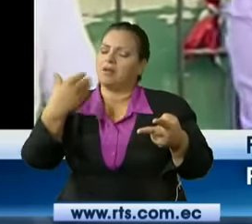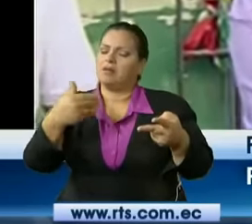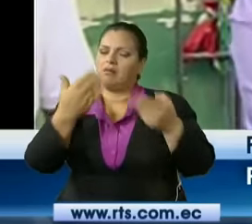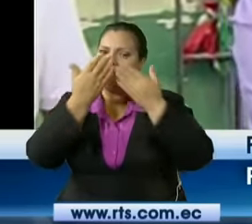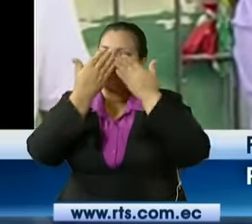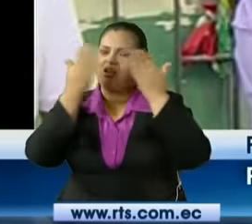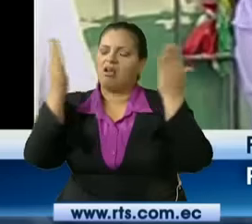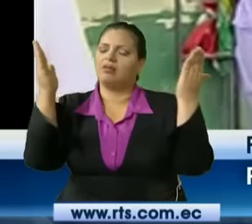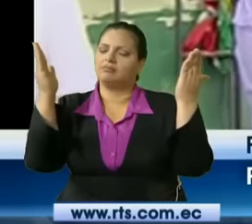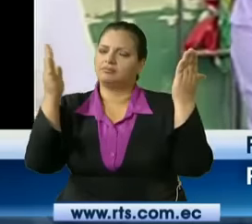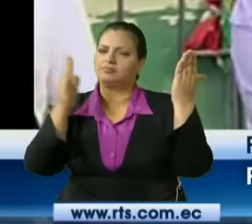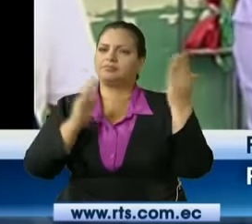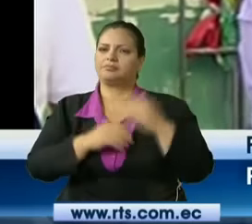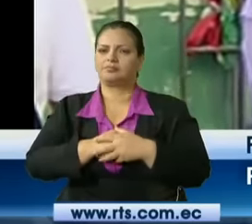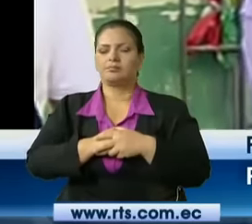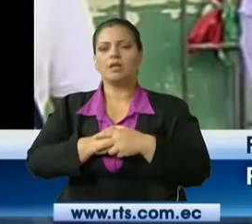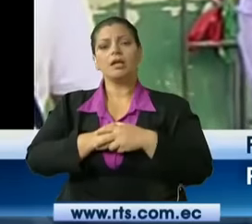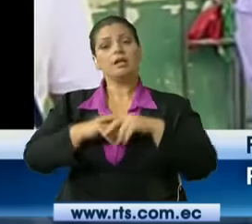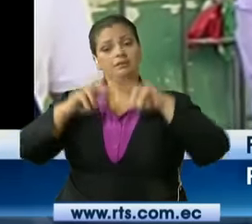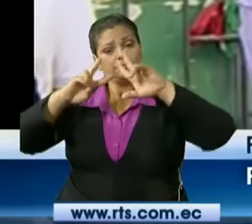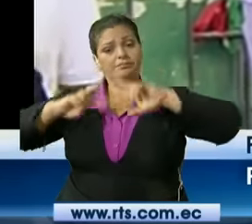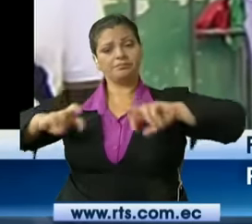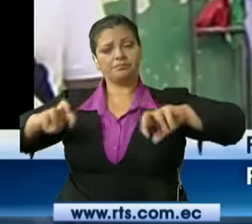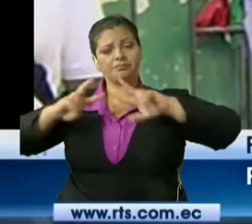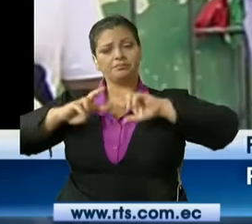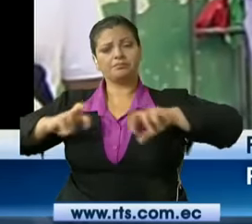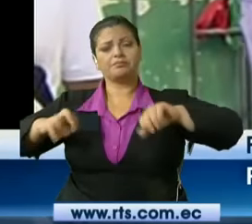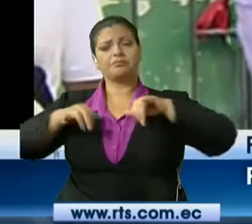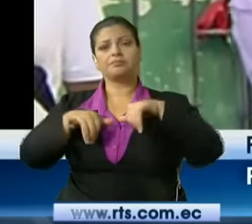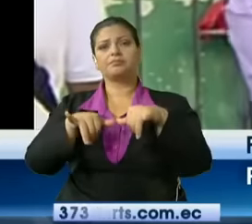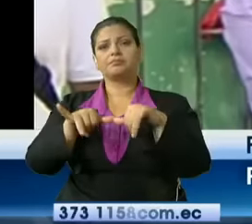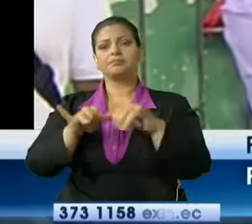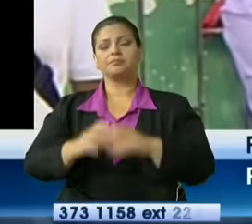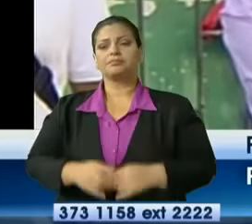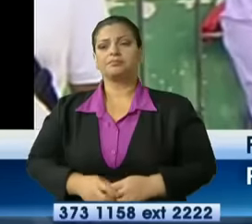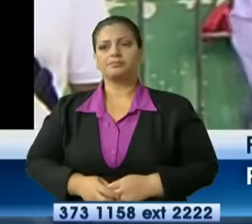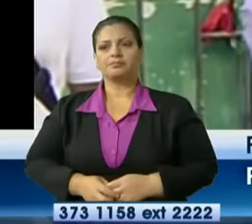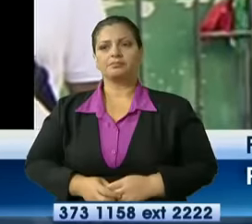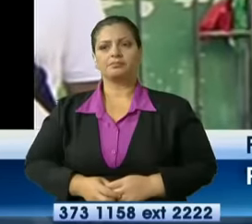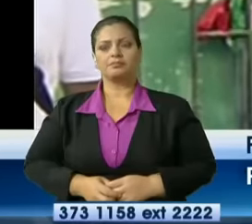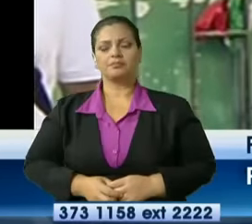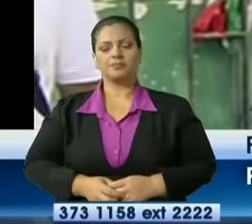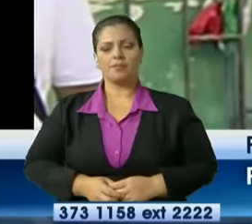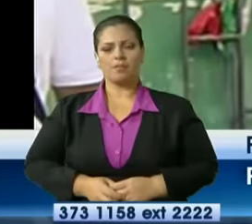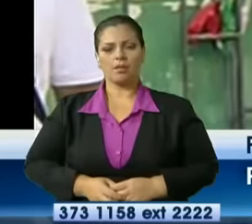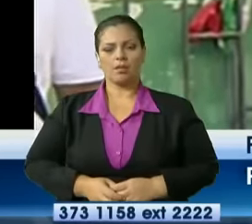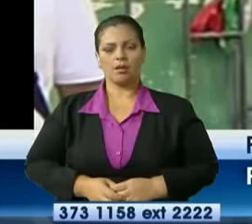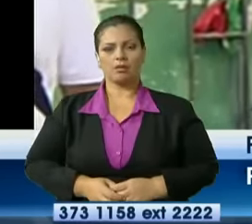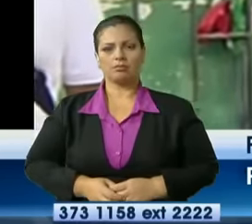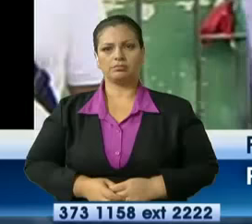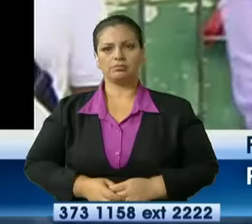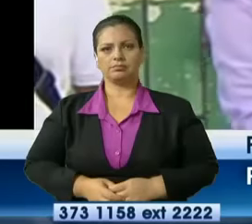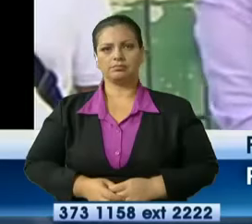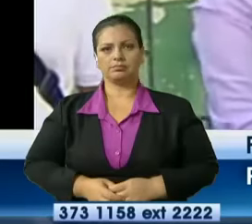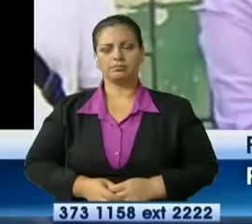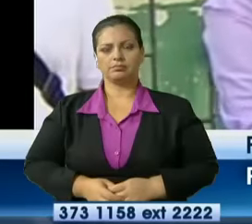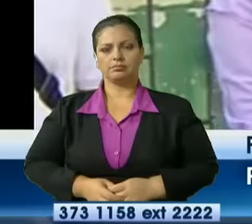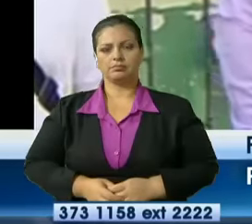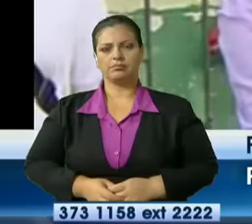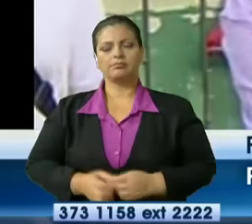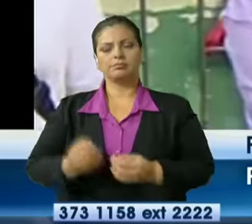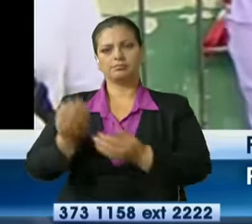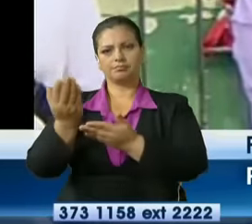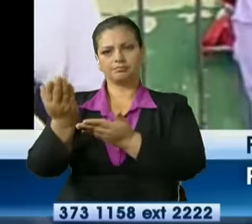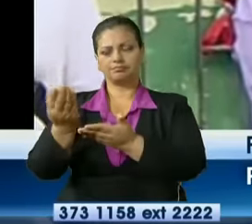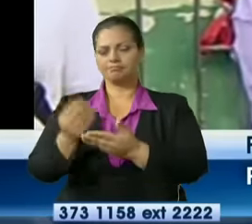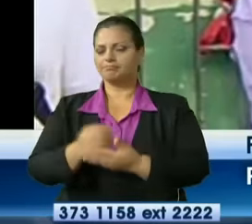este caso, se siguen haciendo investigaciones en el sector, así que estaremos pendientes de lo que aquí ocurra. Hugo, Rosa Elena, sin